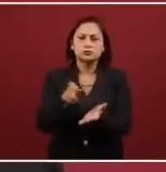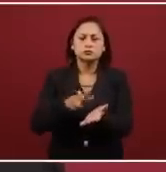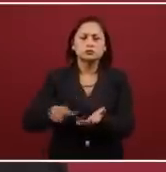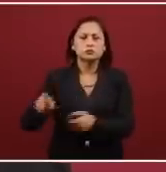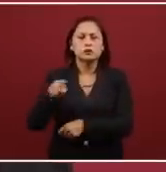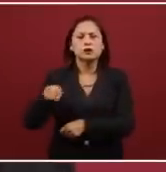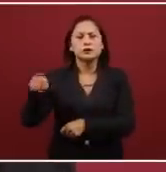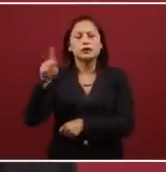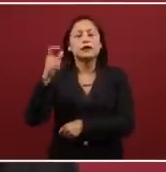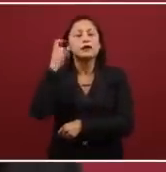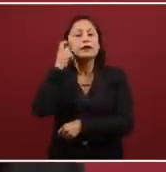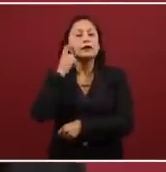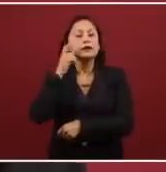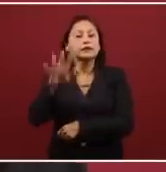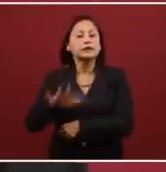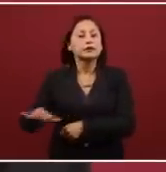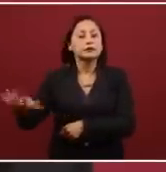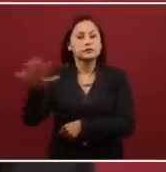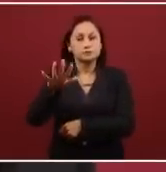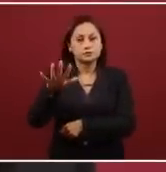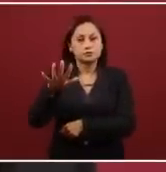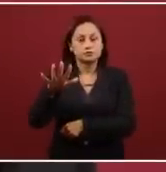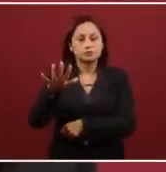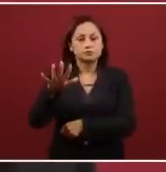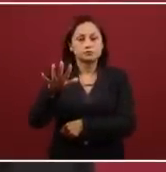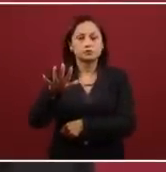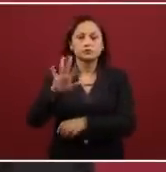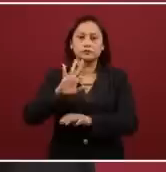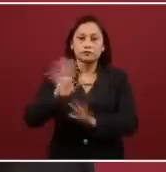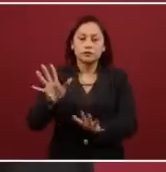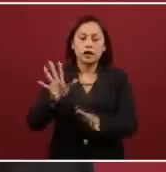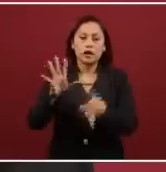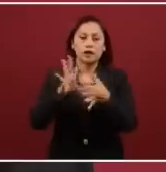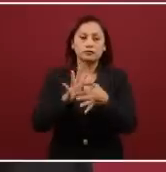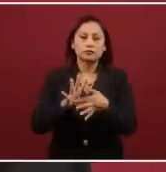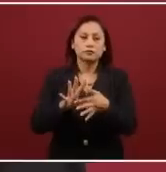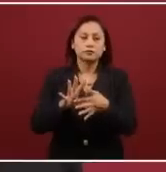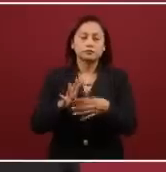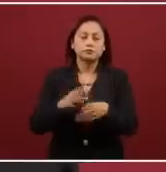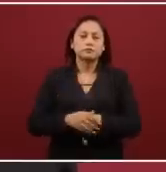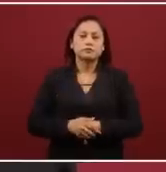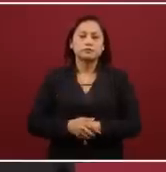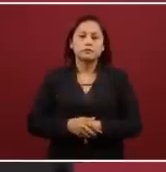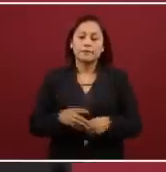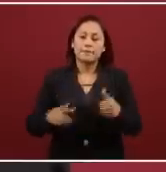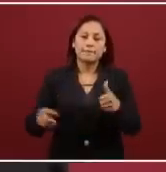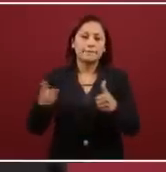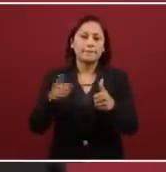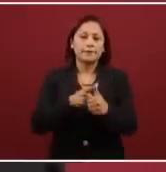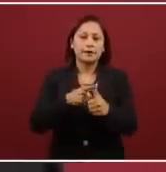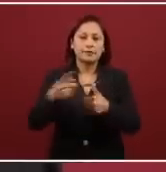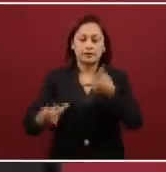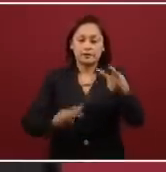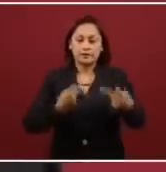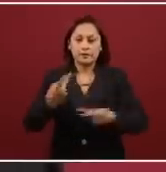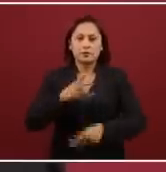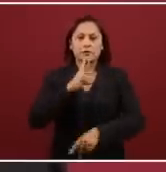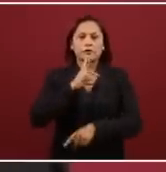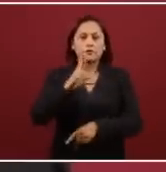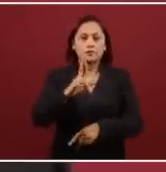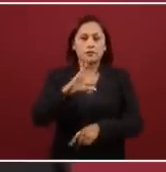Una vez que terminemos la ronda de preguntas y de